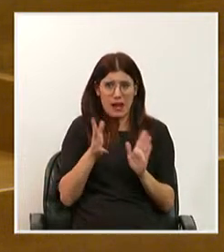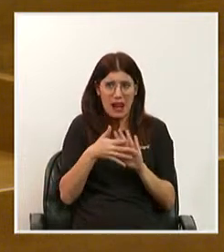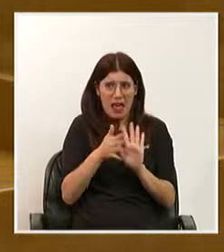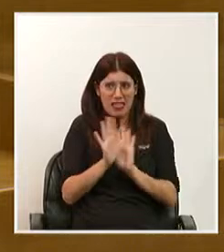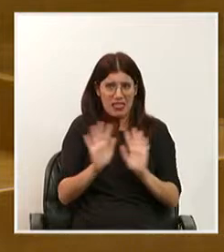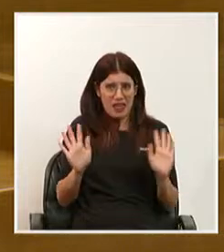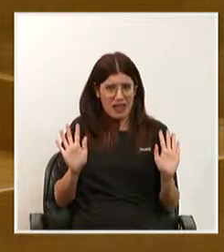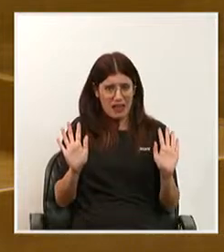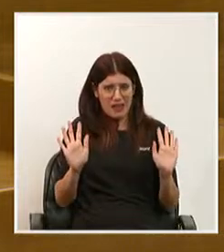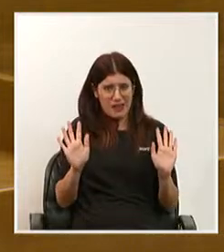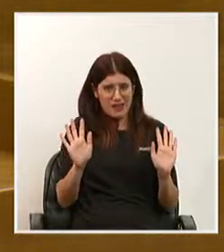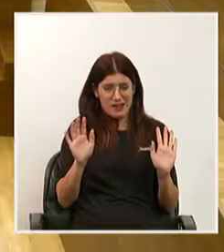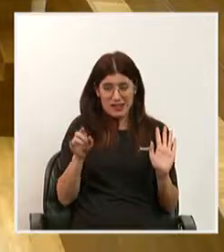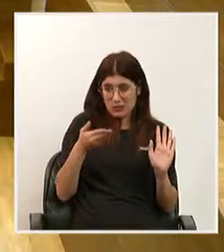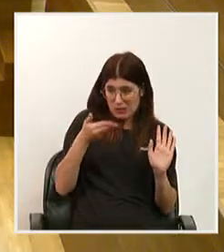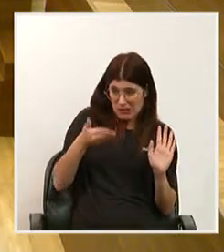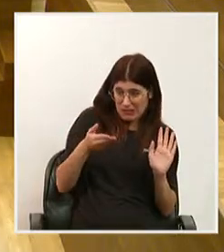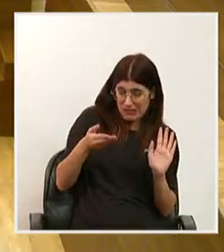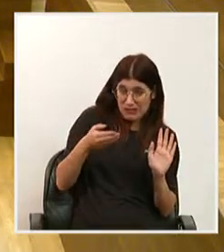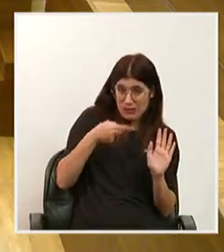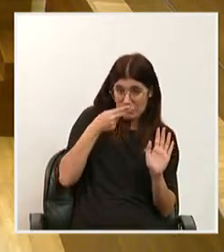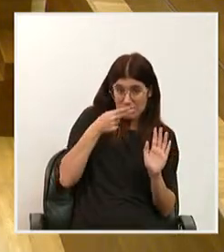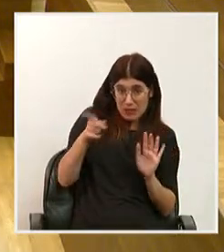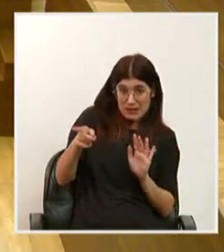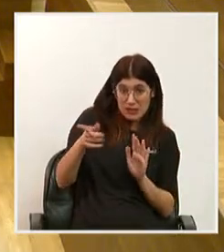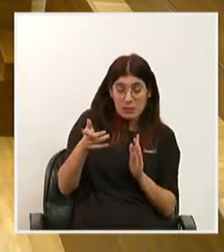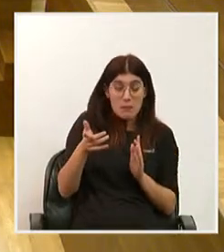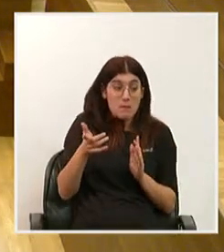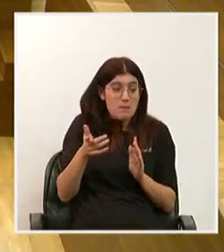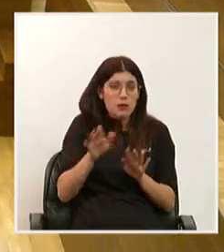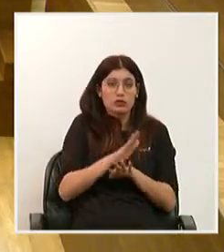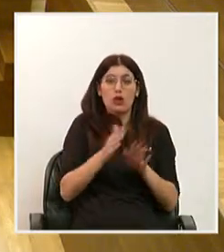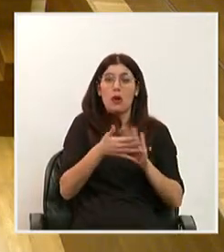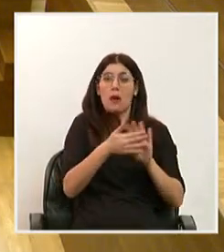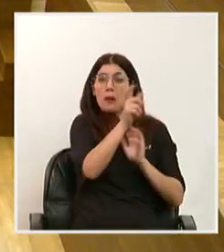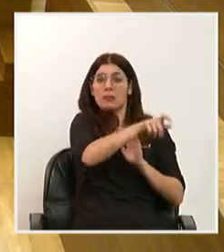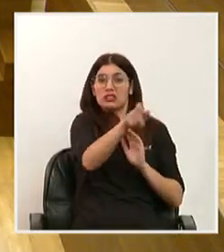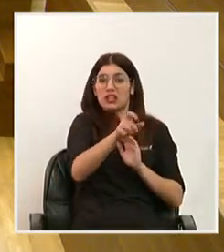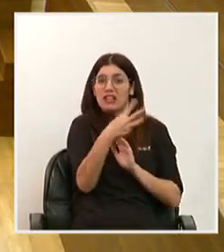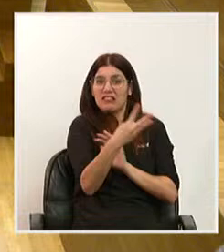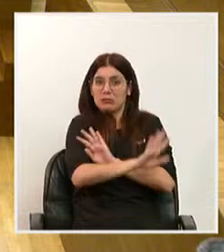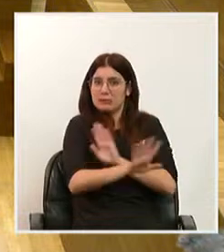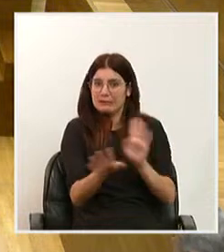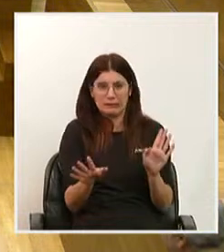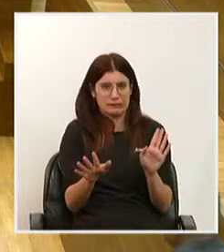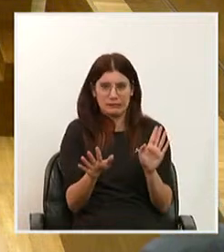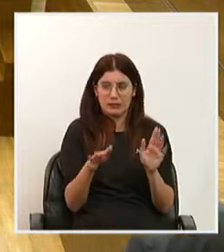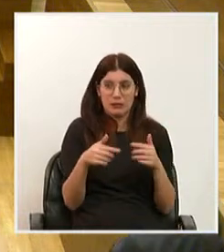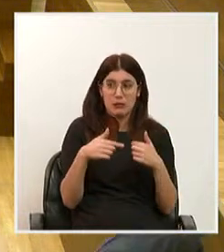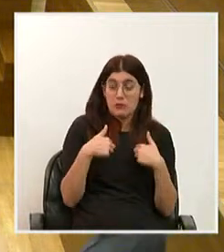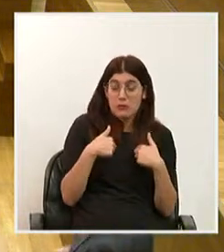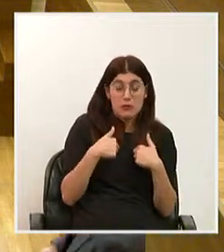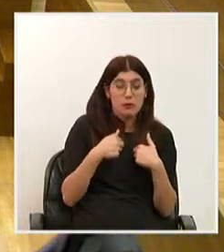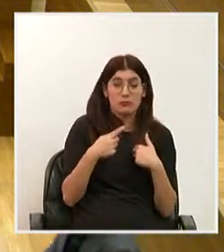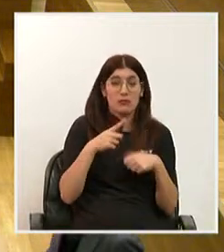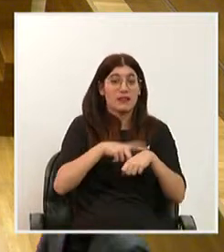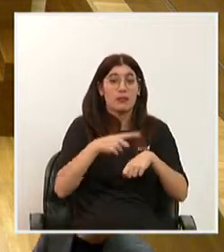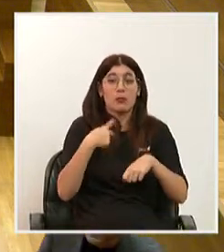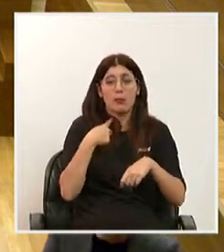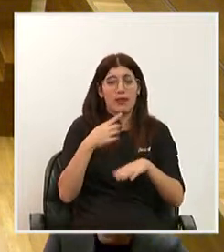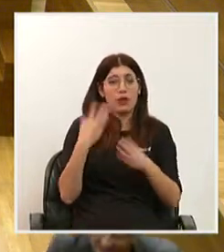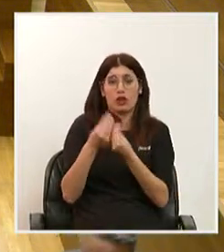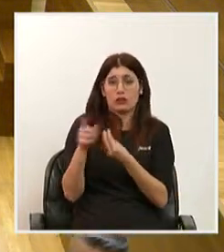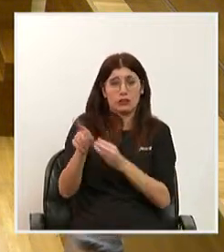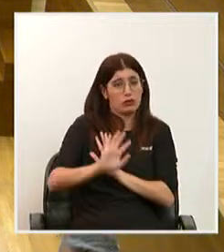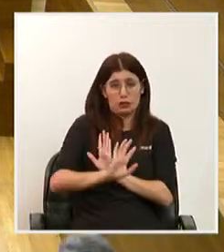importan a usted ese se retrata usted como parlamentario y yo no voy a perder más el tiempo